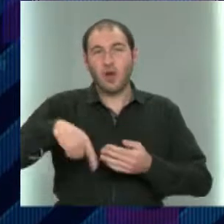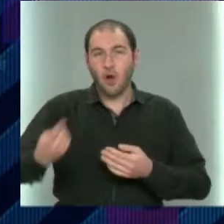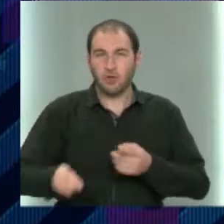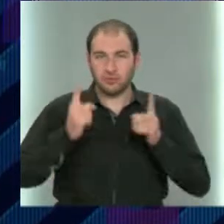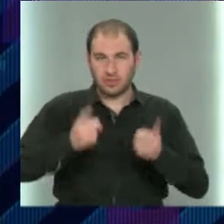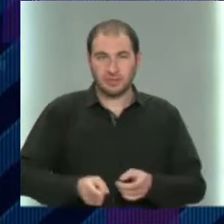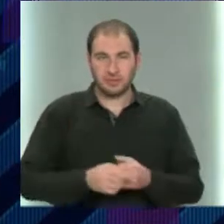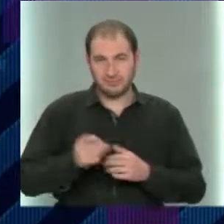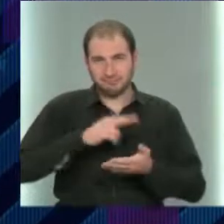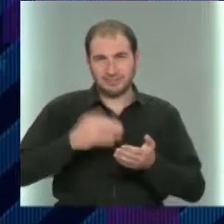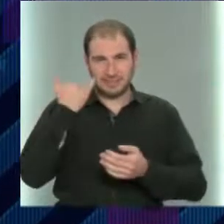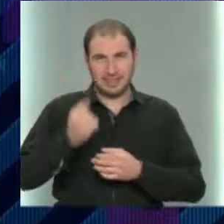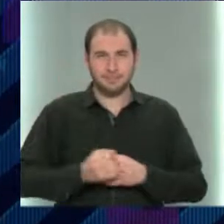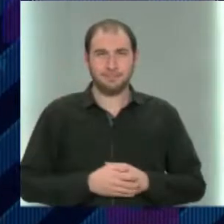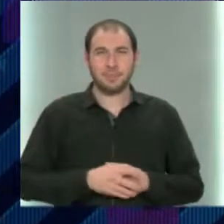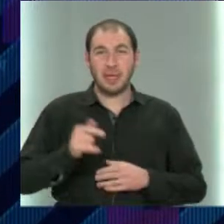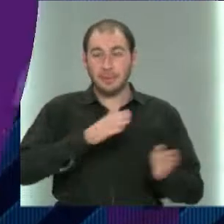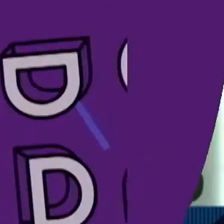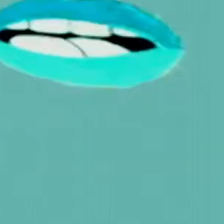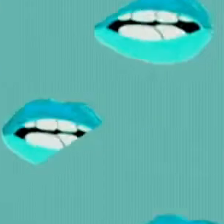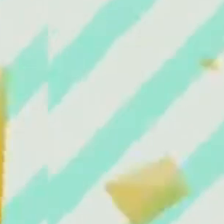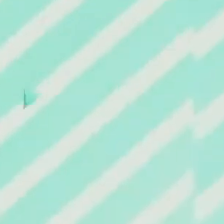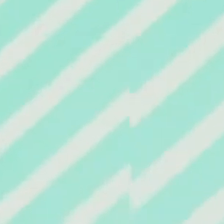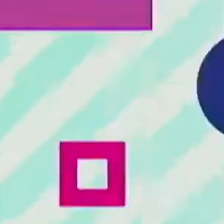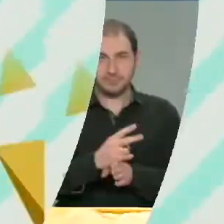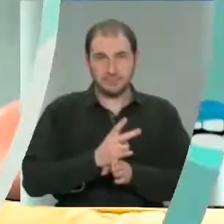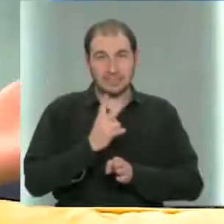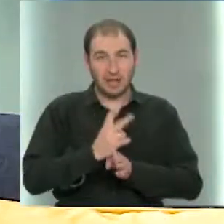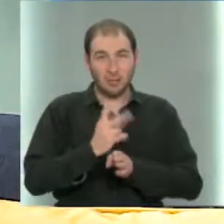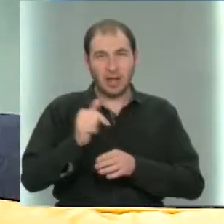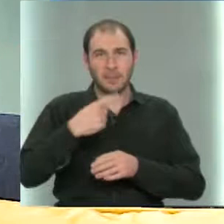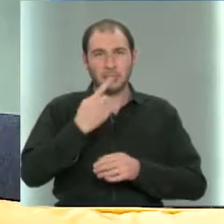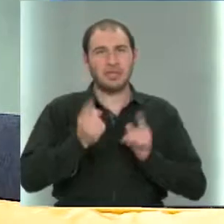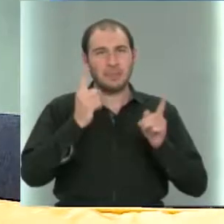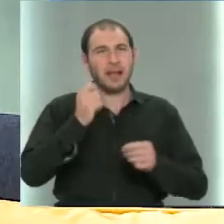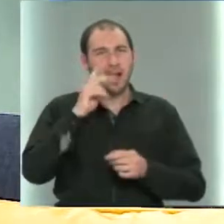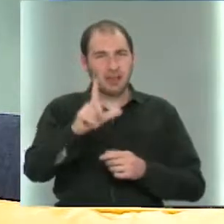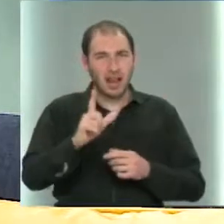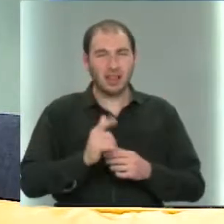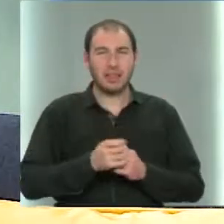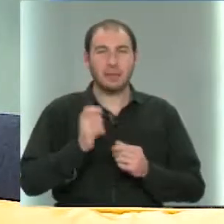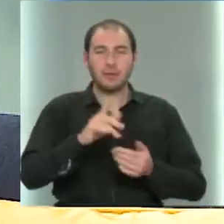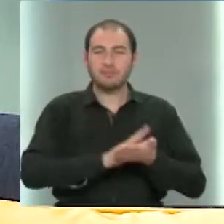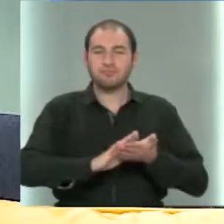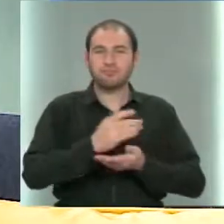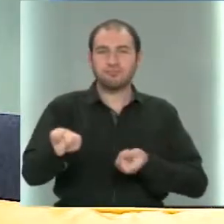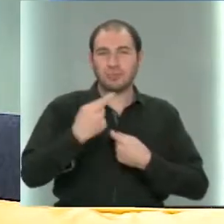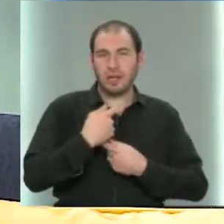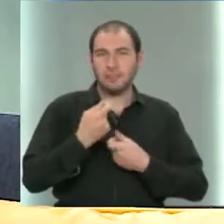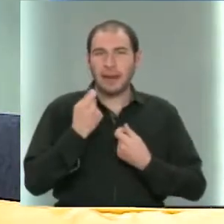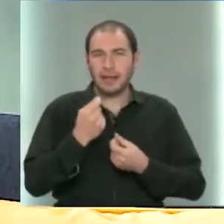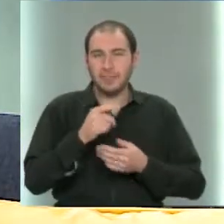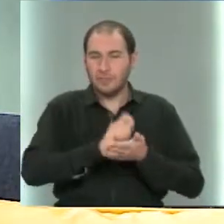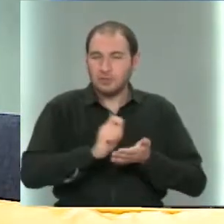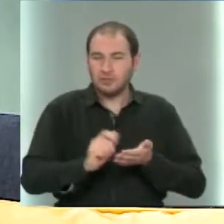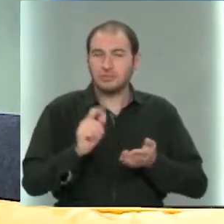que otros hemos leído. Así que en este segundo bloque, sin quedarnos fuera, preguntarle también a Gabriel cuáles han sido tus influencias para escribir tus obras